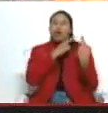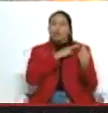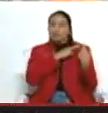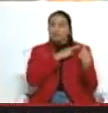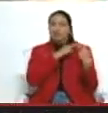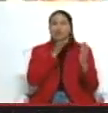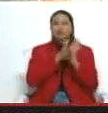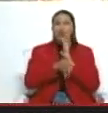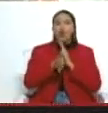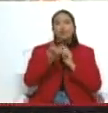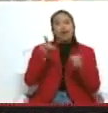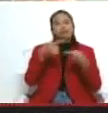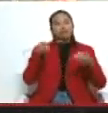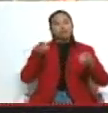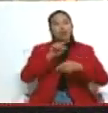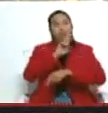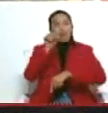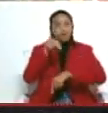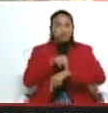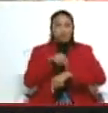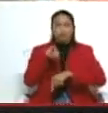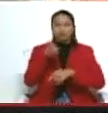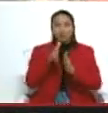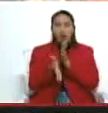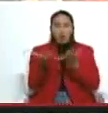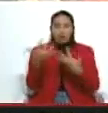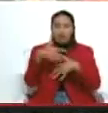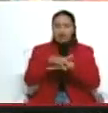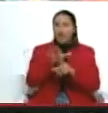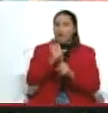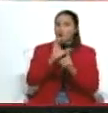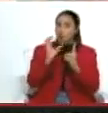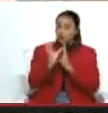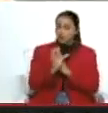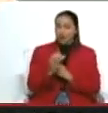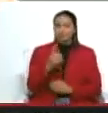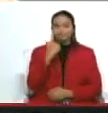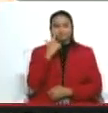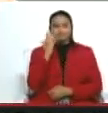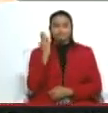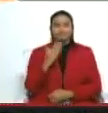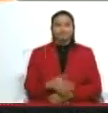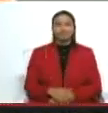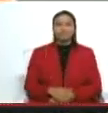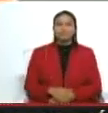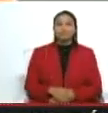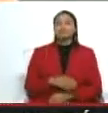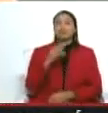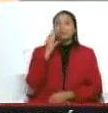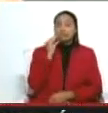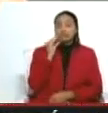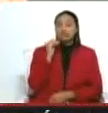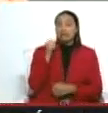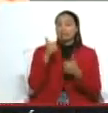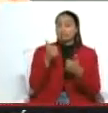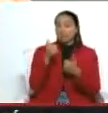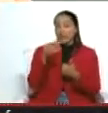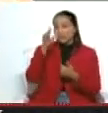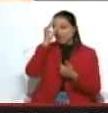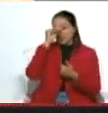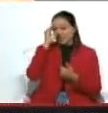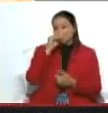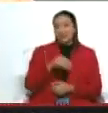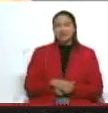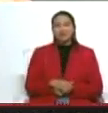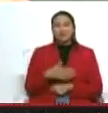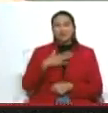de Venezuela. Un intercambio cultural en el panorama escénico. Bueno, fue una experiencia de aprendizaje maravillosa, no